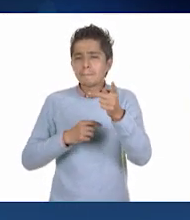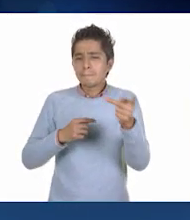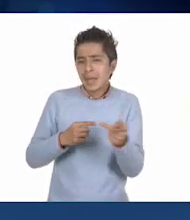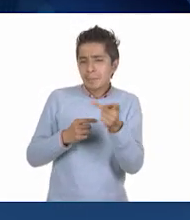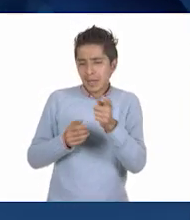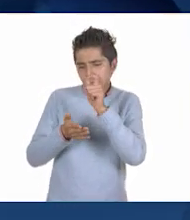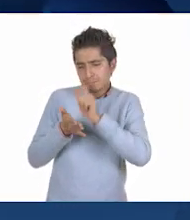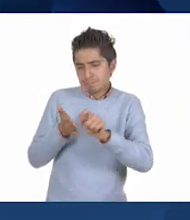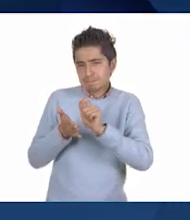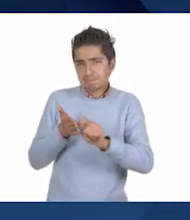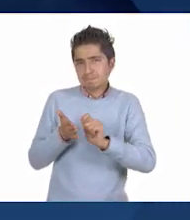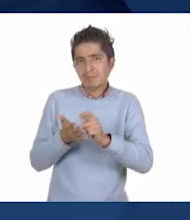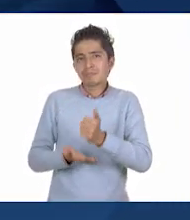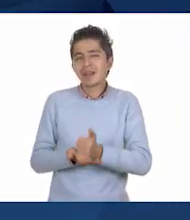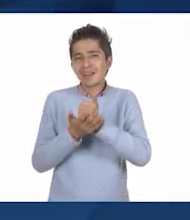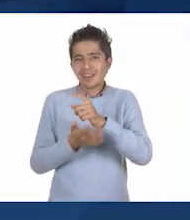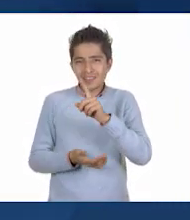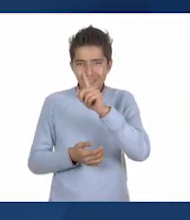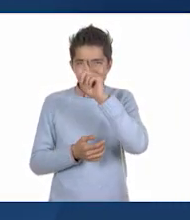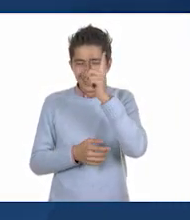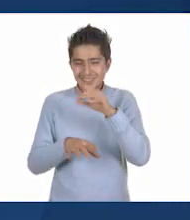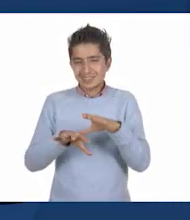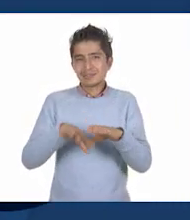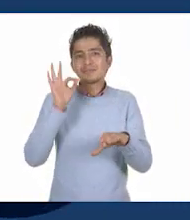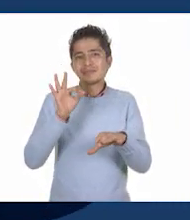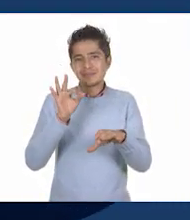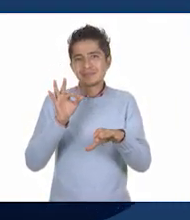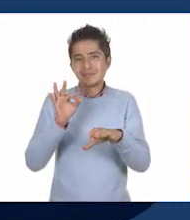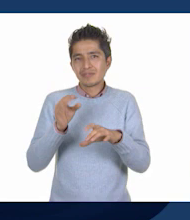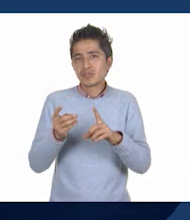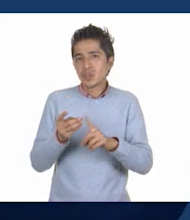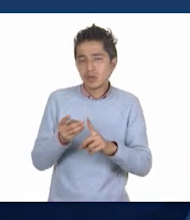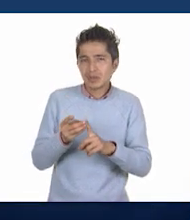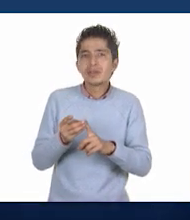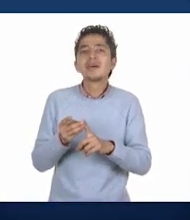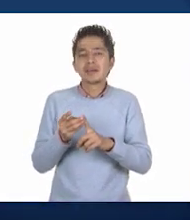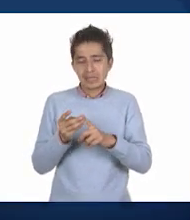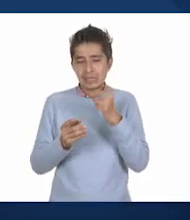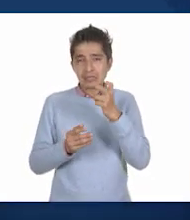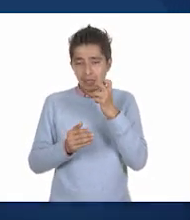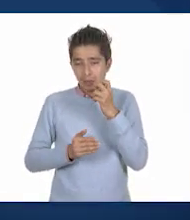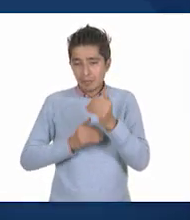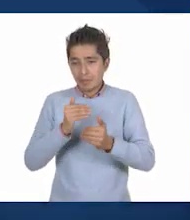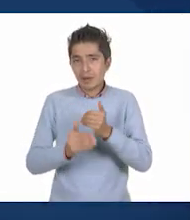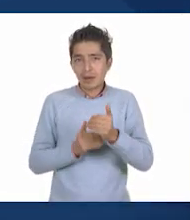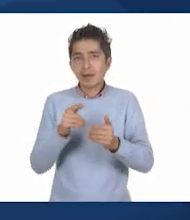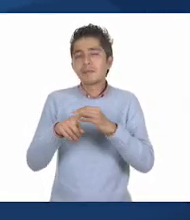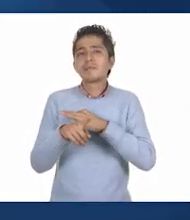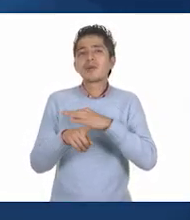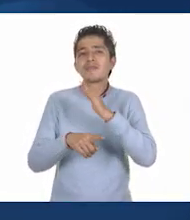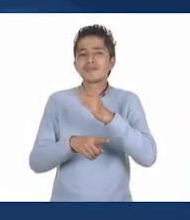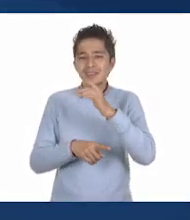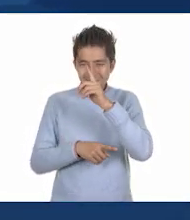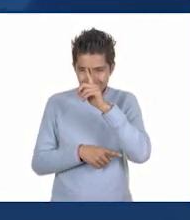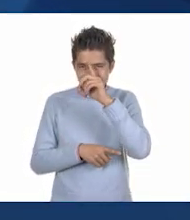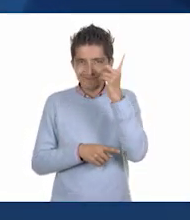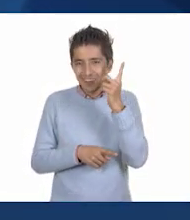guía que nos ayuden a la búsqueda y selección de fuentes. Este paso nos permitirá descartar las